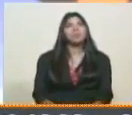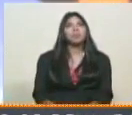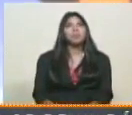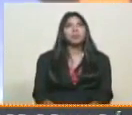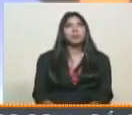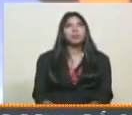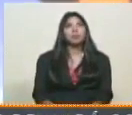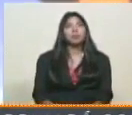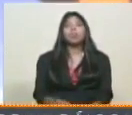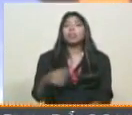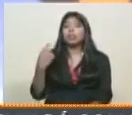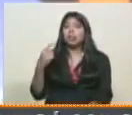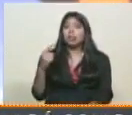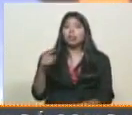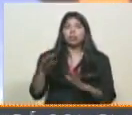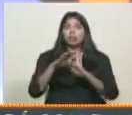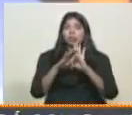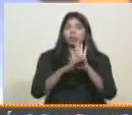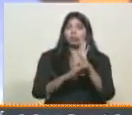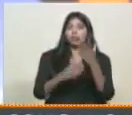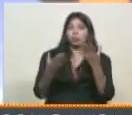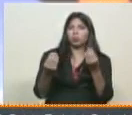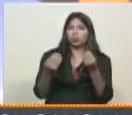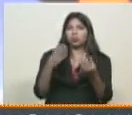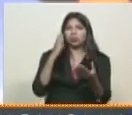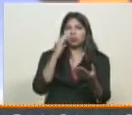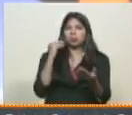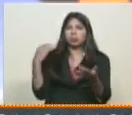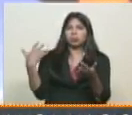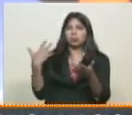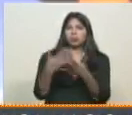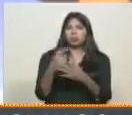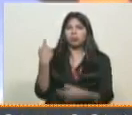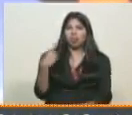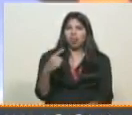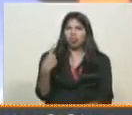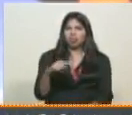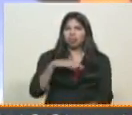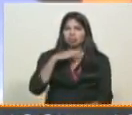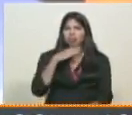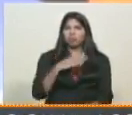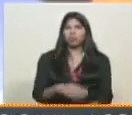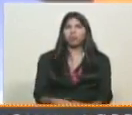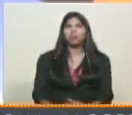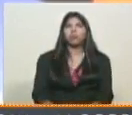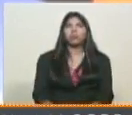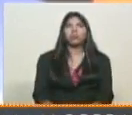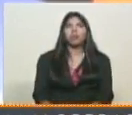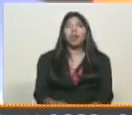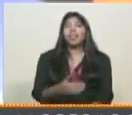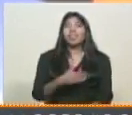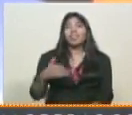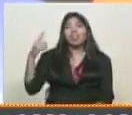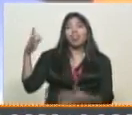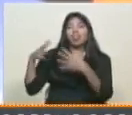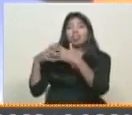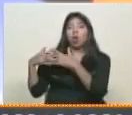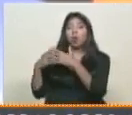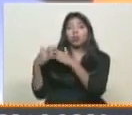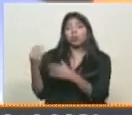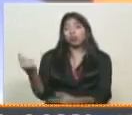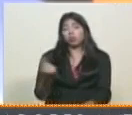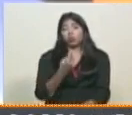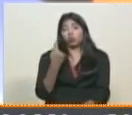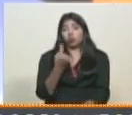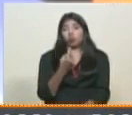que tenemos herramientas cómo hacerle frente precisamente a esta acción que busca es bueno desplazarnos no de la dinámica internacional